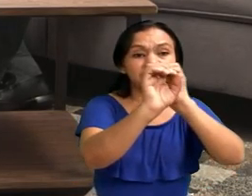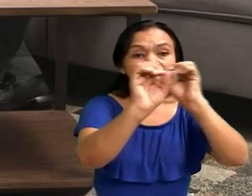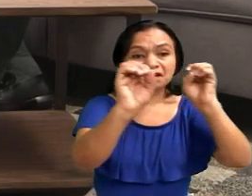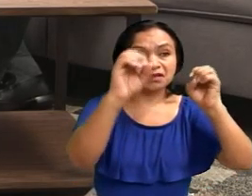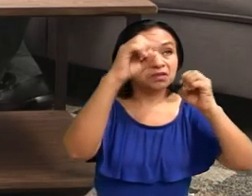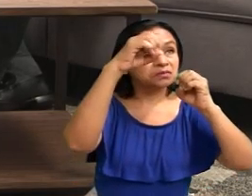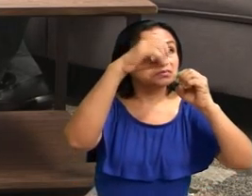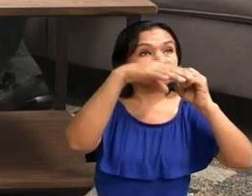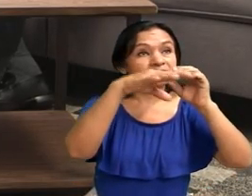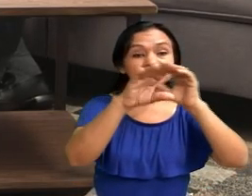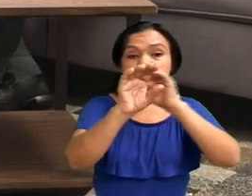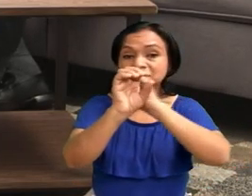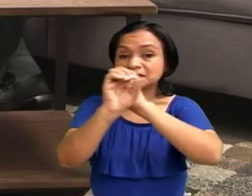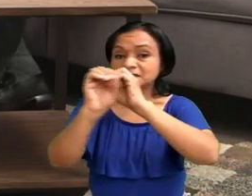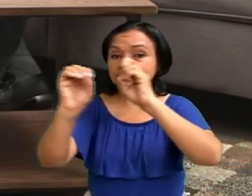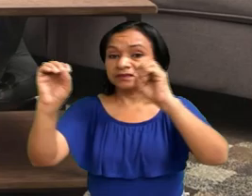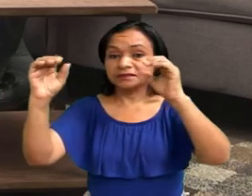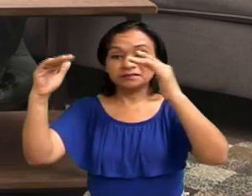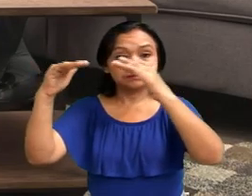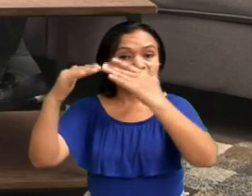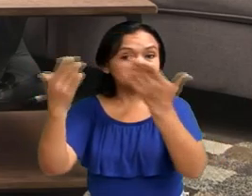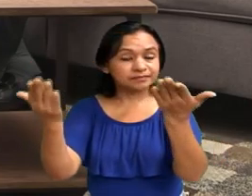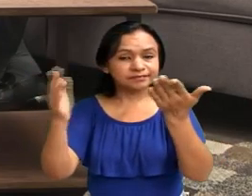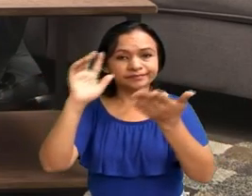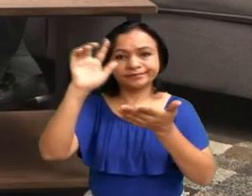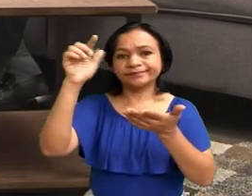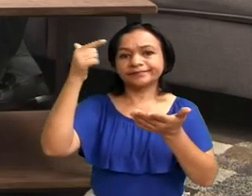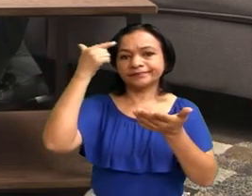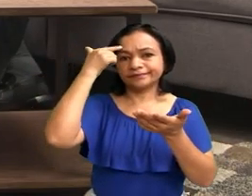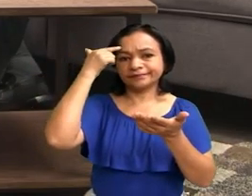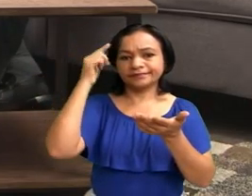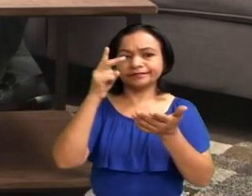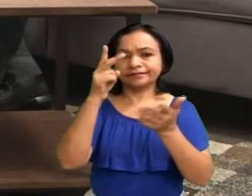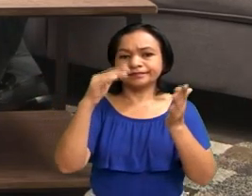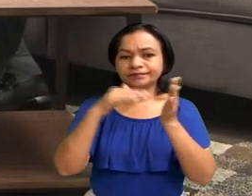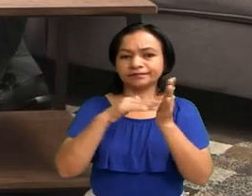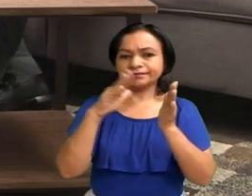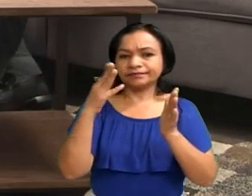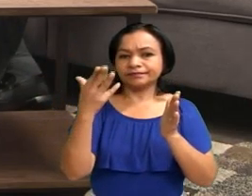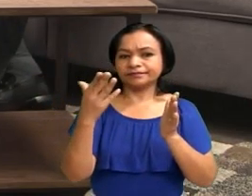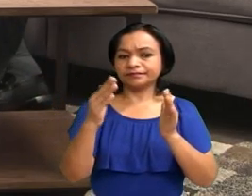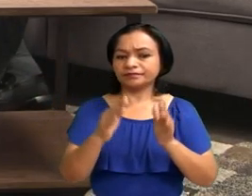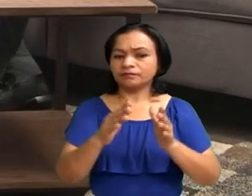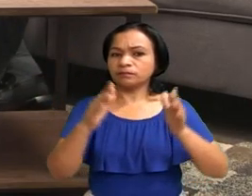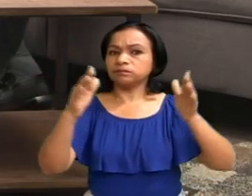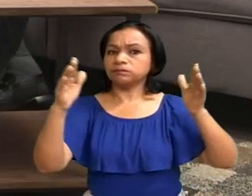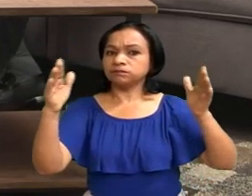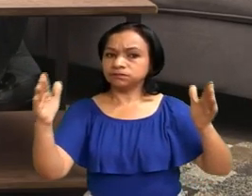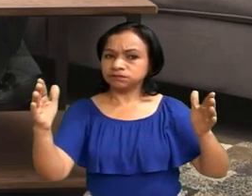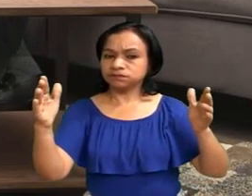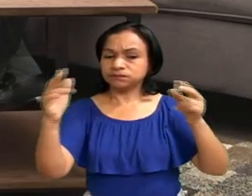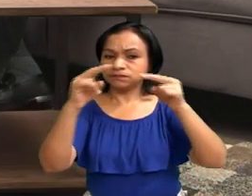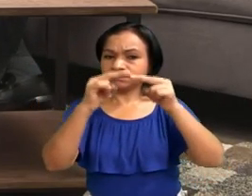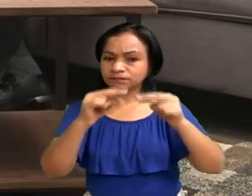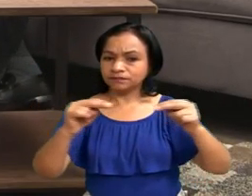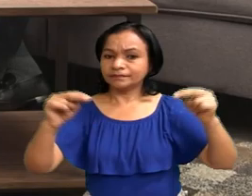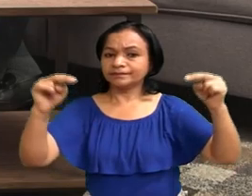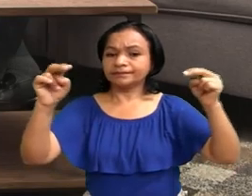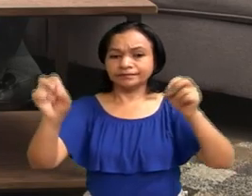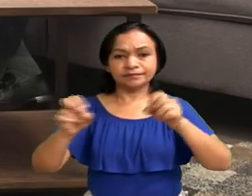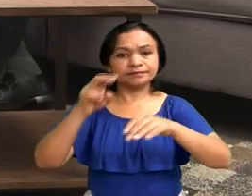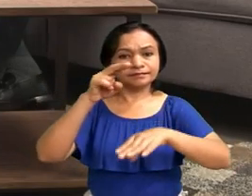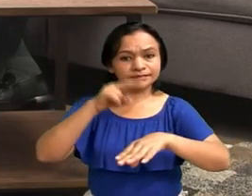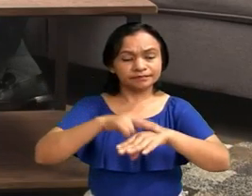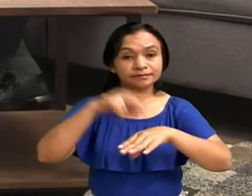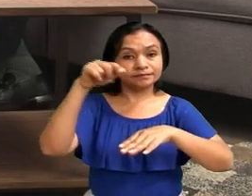eléctrica. Nuestro gobierno llegó en el 2009 con una subestación eléctrica, con el sistema interconectado nacional.